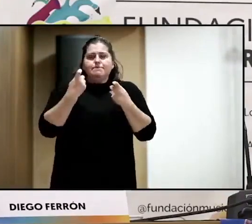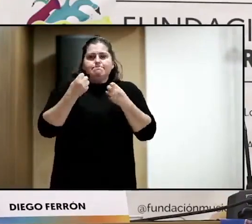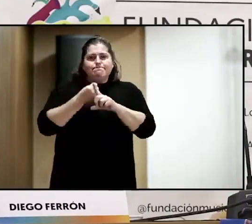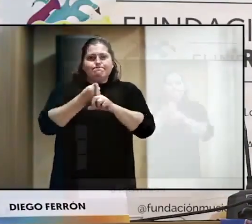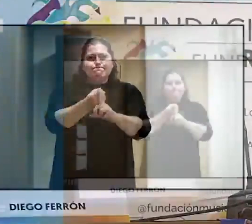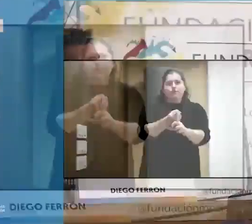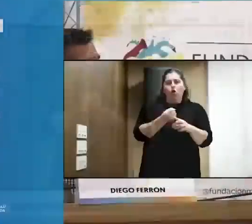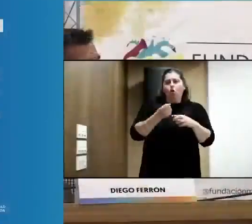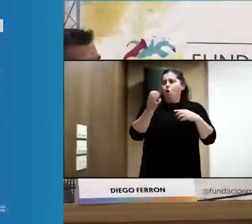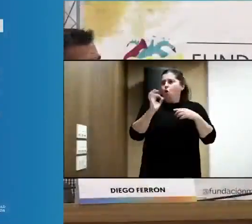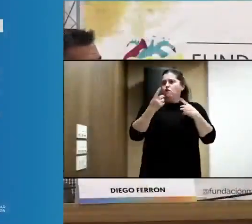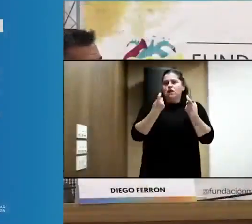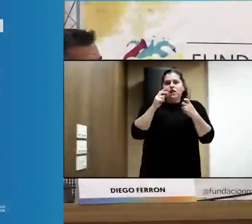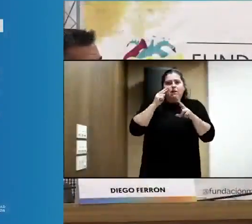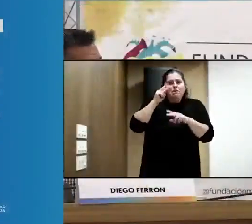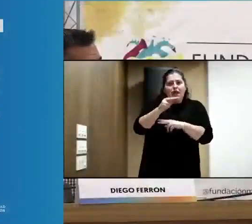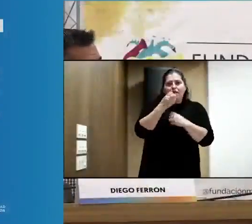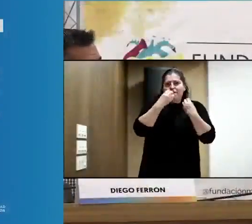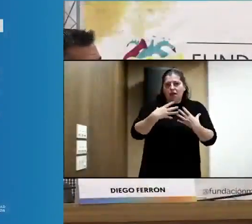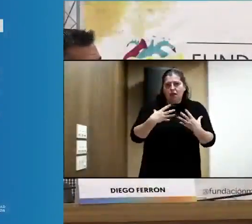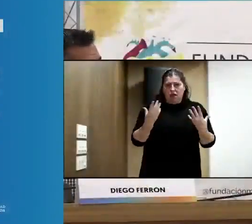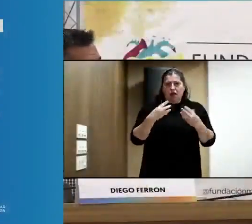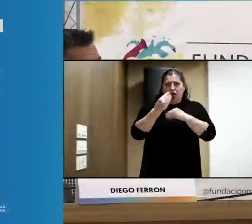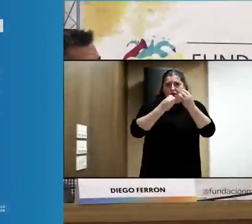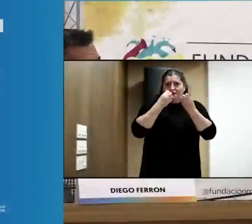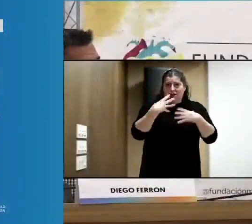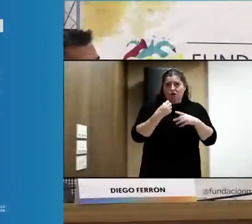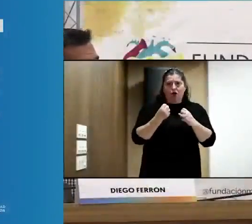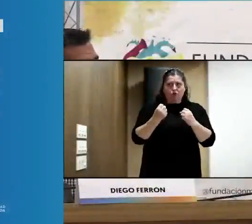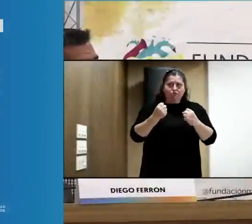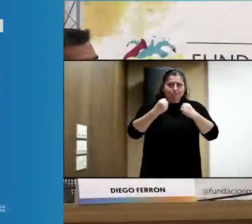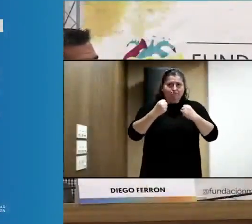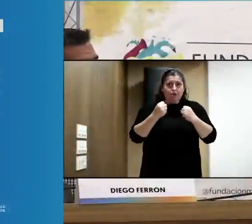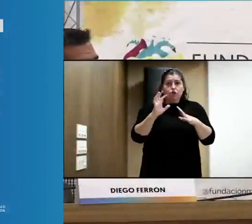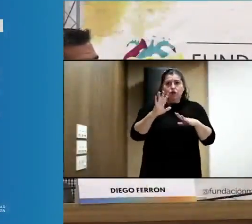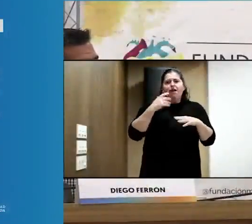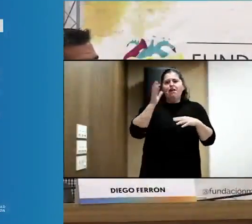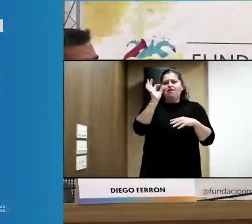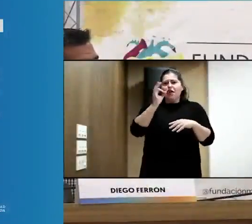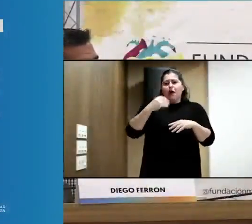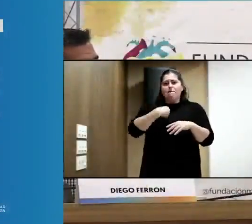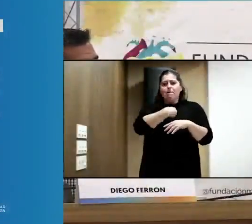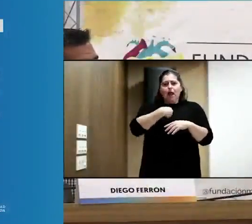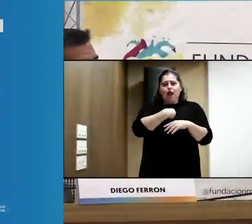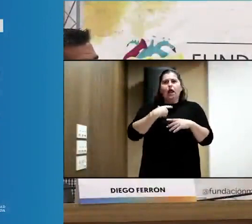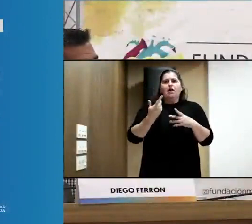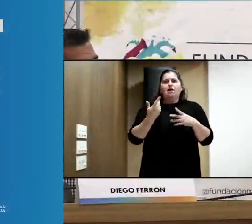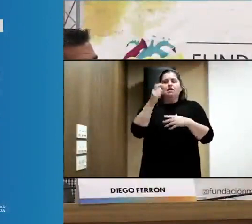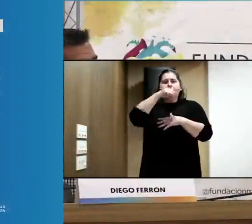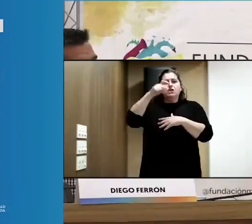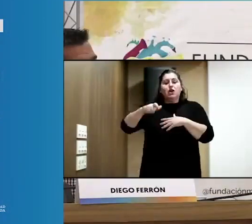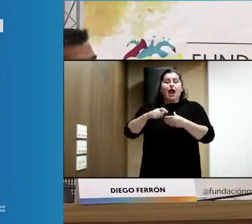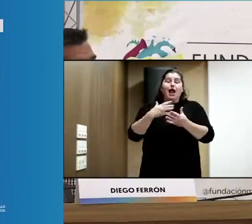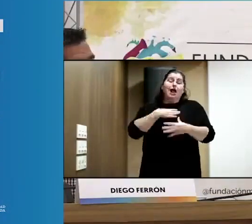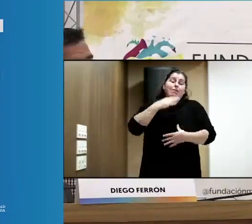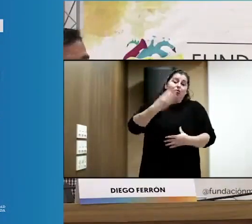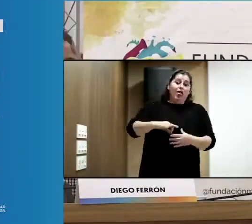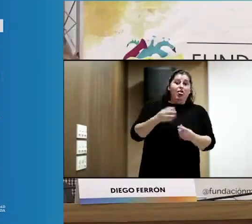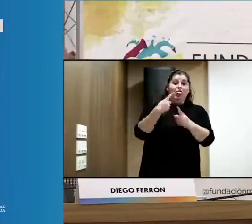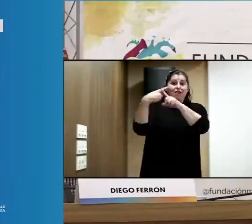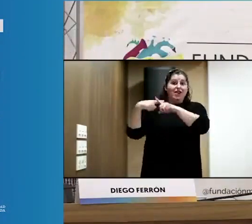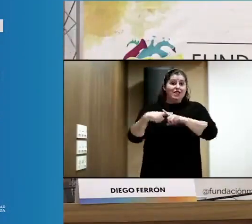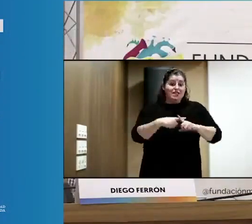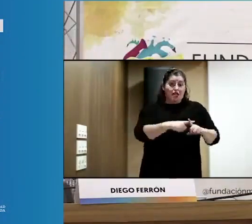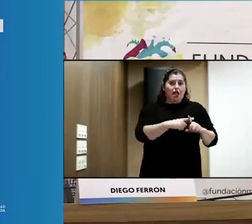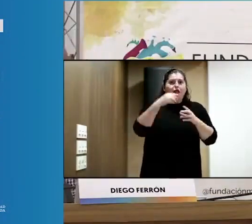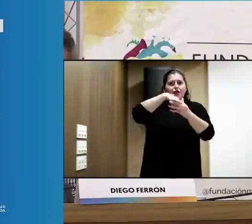energía o con la mirada. Y es verdad que en este campo concreto del papel de las personas con capacidades diversas en la industria